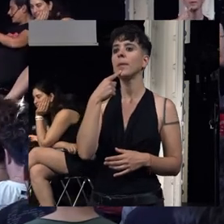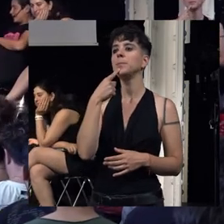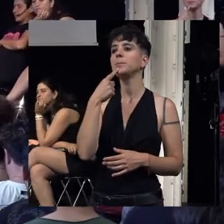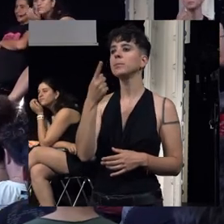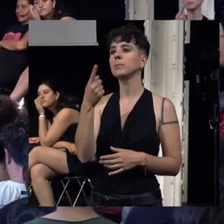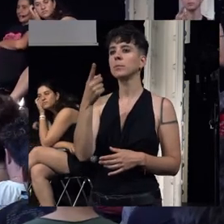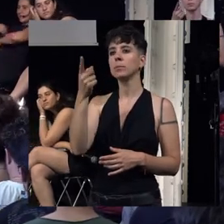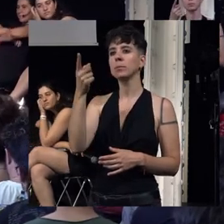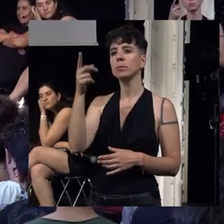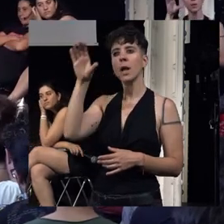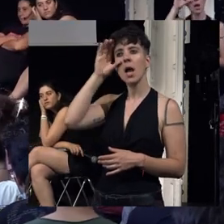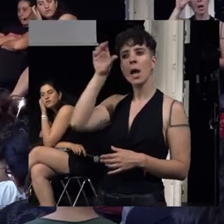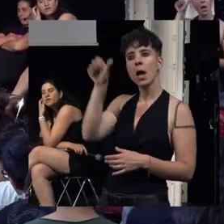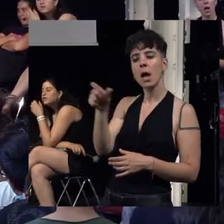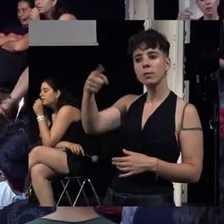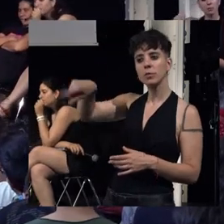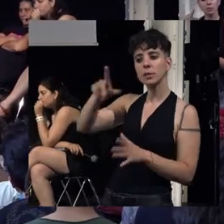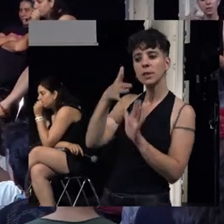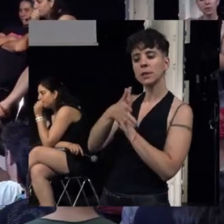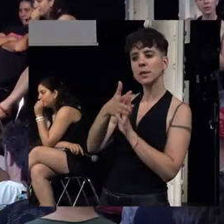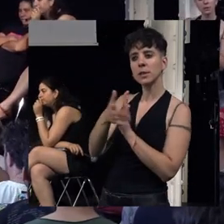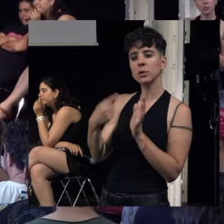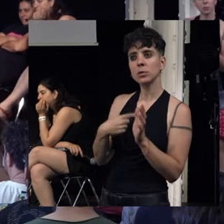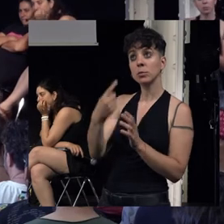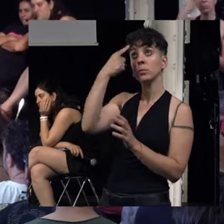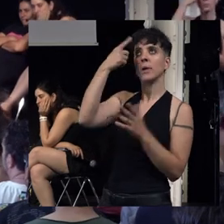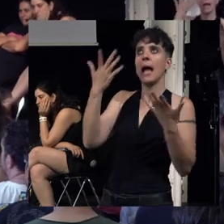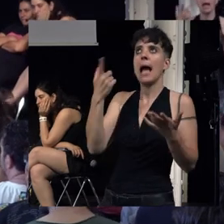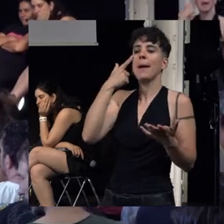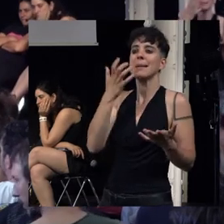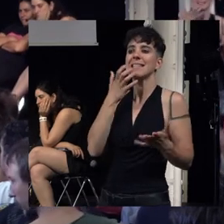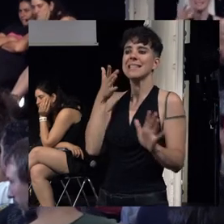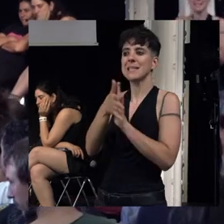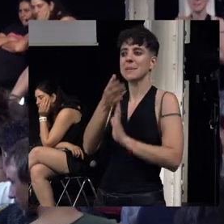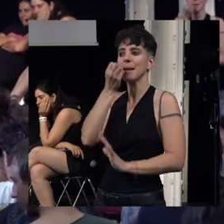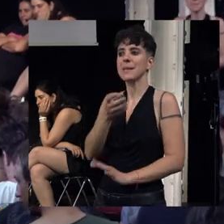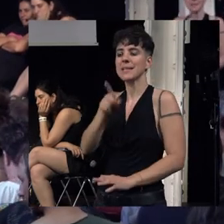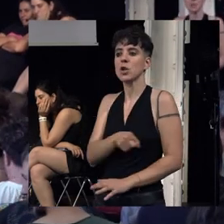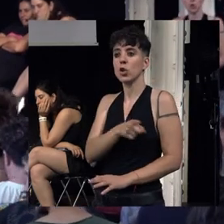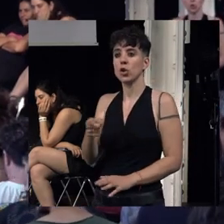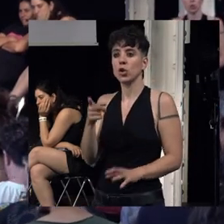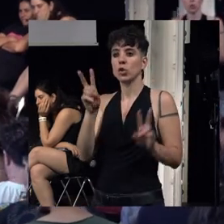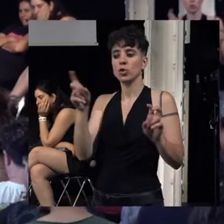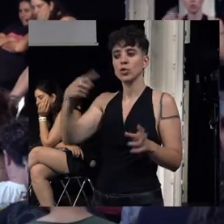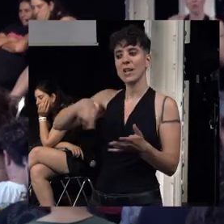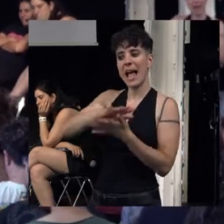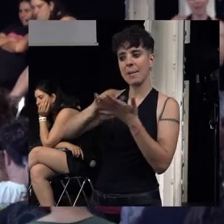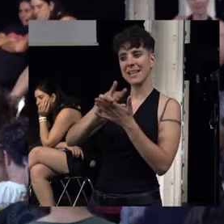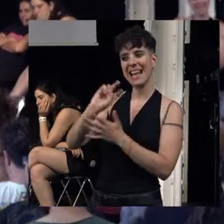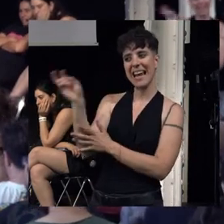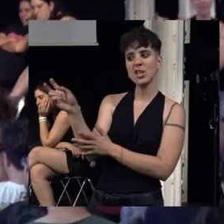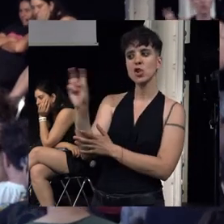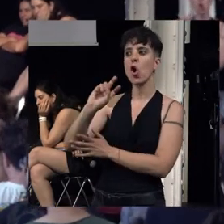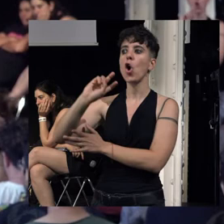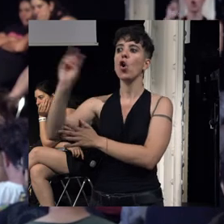me venía todo el rato una cuestión en la cabeza, que no sé si la voy a poder explicar bien, pero cuando hablabais de las otras, de... Y yo, siguiendo